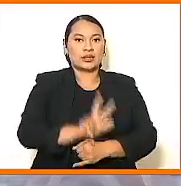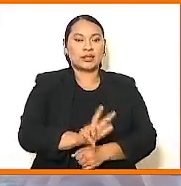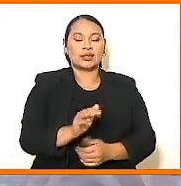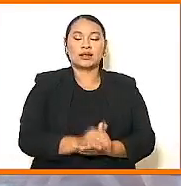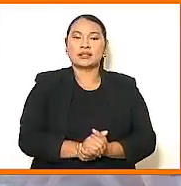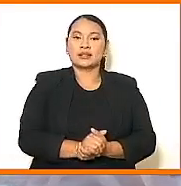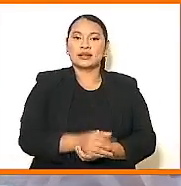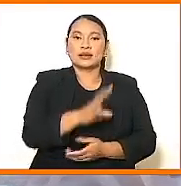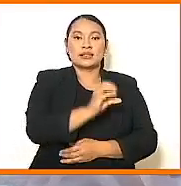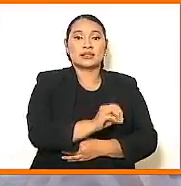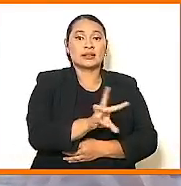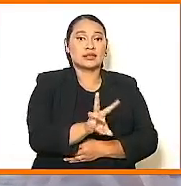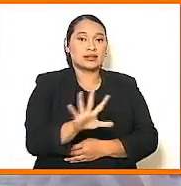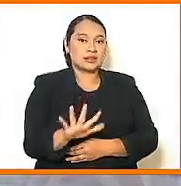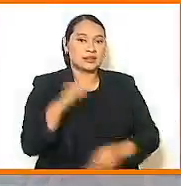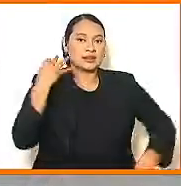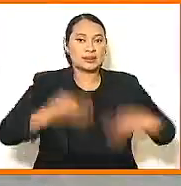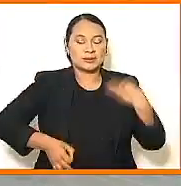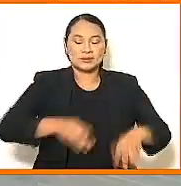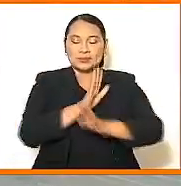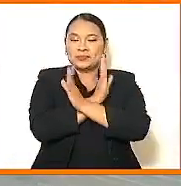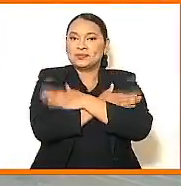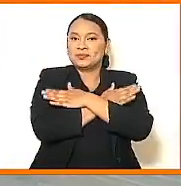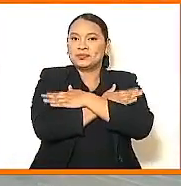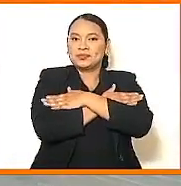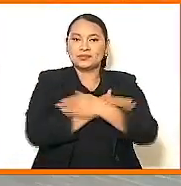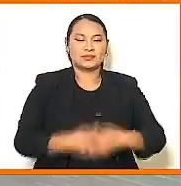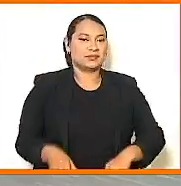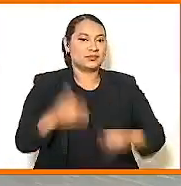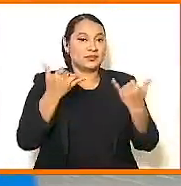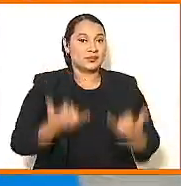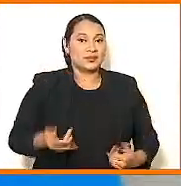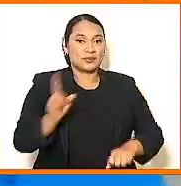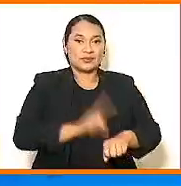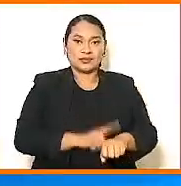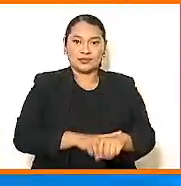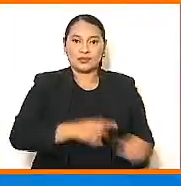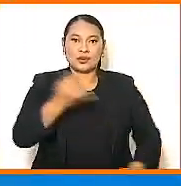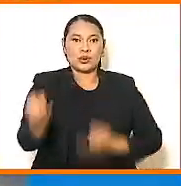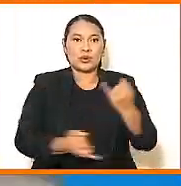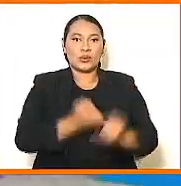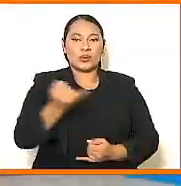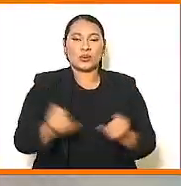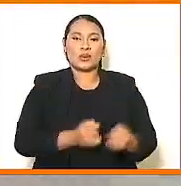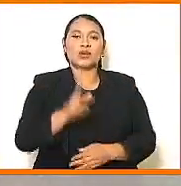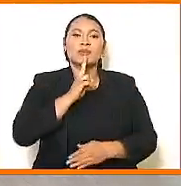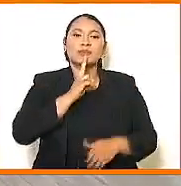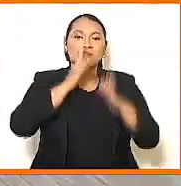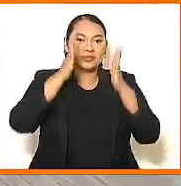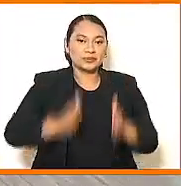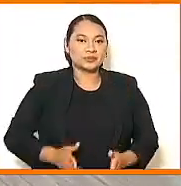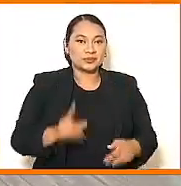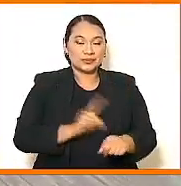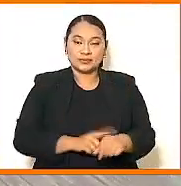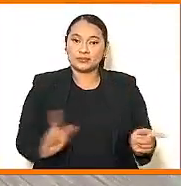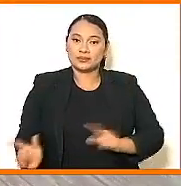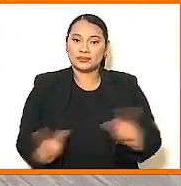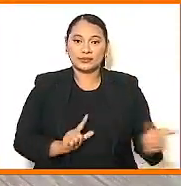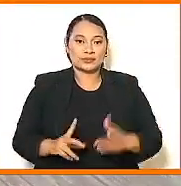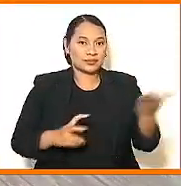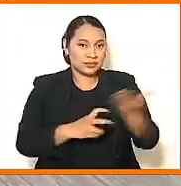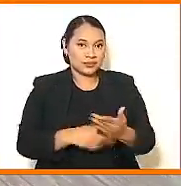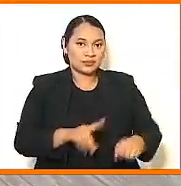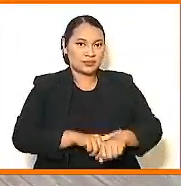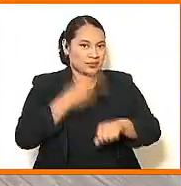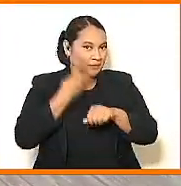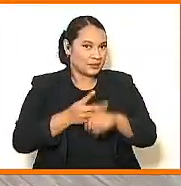el 065. Felicidades. Ahora se llegó el momento de jugar a lo catracho. Espero que tengas tu guía catracho en mano. Vamos a